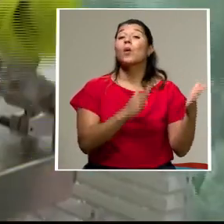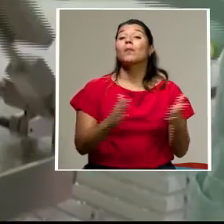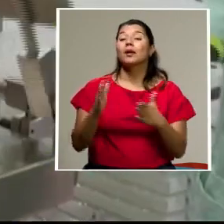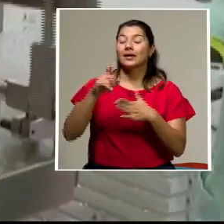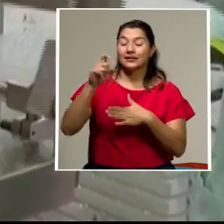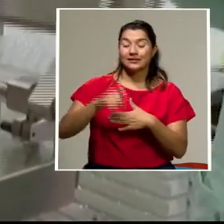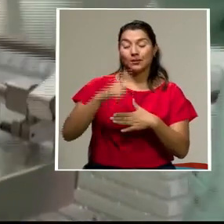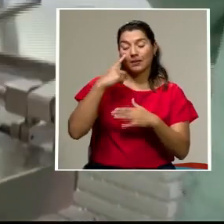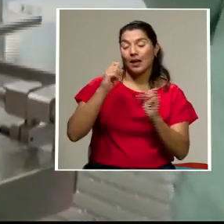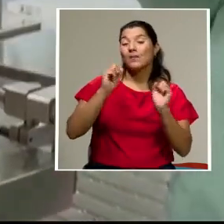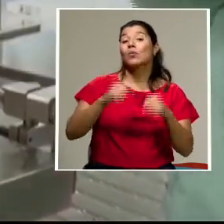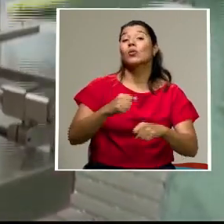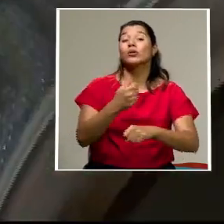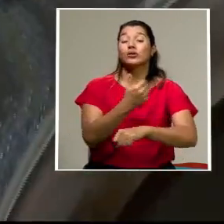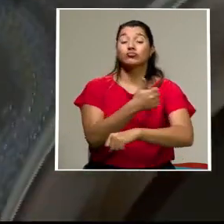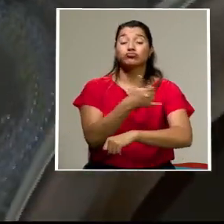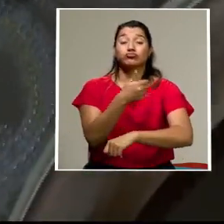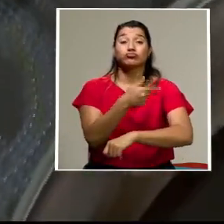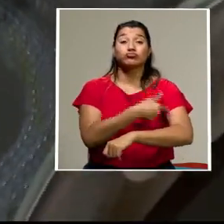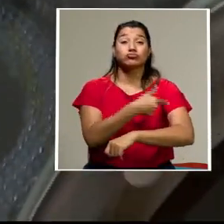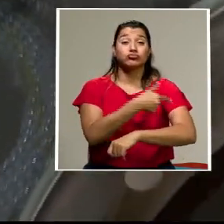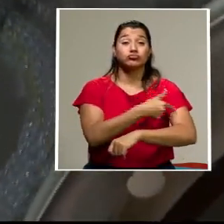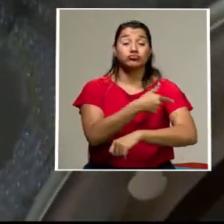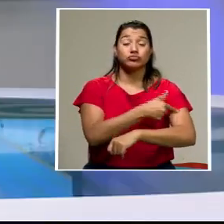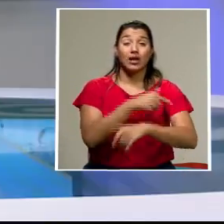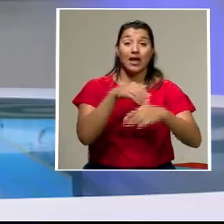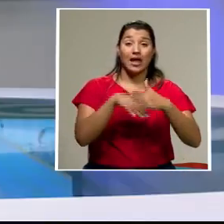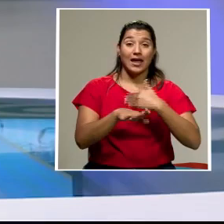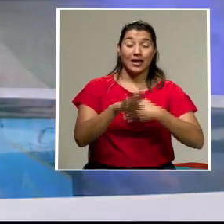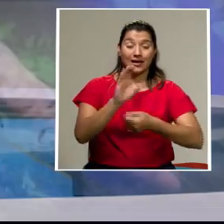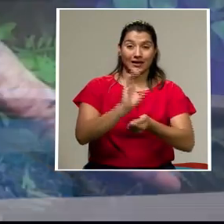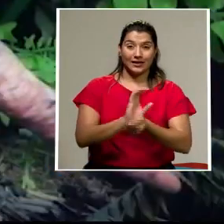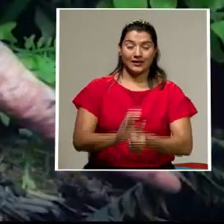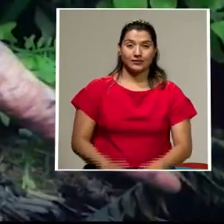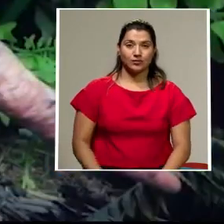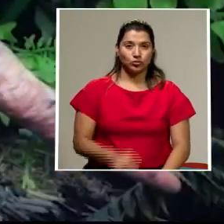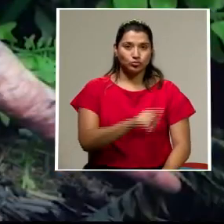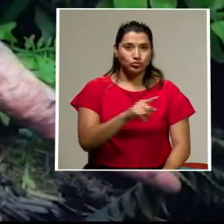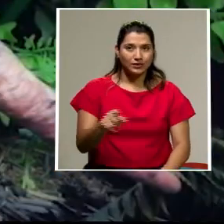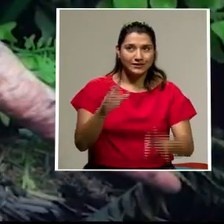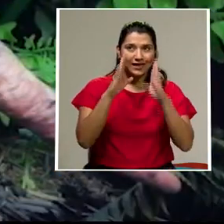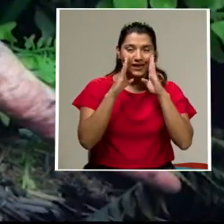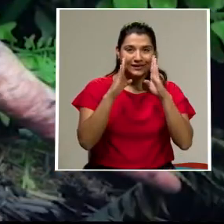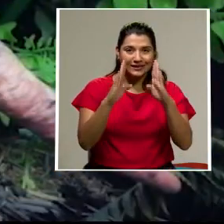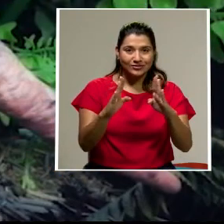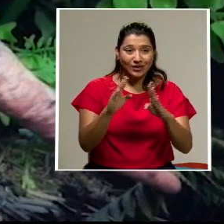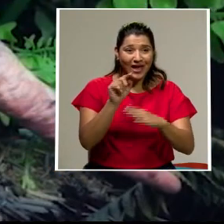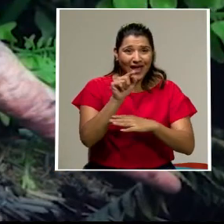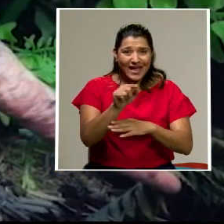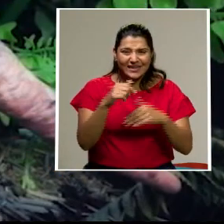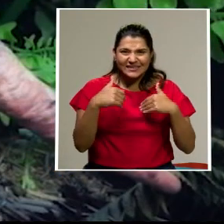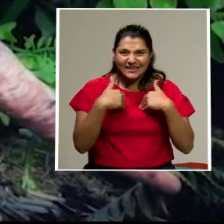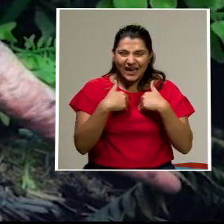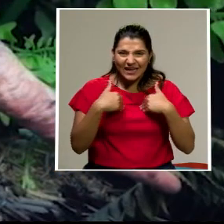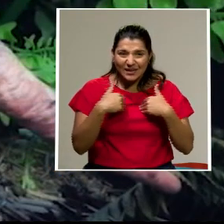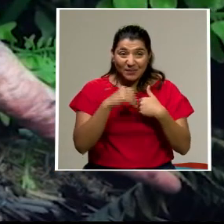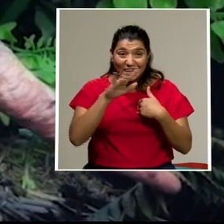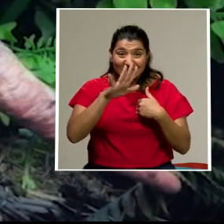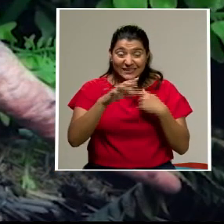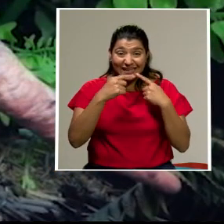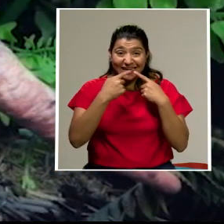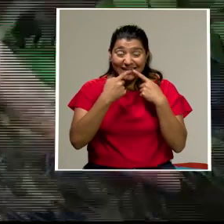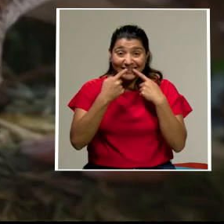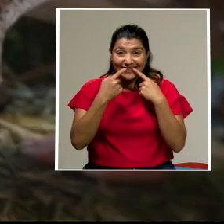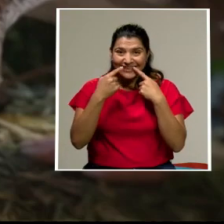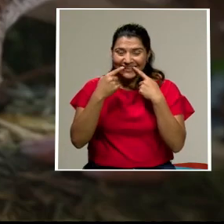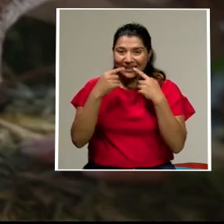y aplicar la vacuna en los establecimientos de la Caja. Observe estas imágenes. Así era la bestia de 5 dientes de la Patagonia